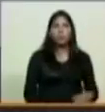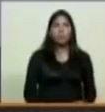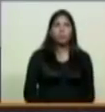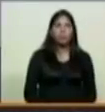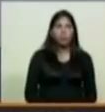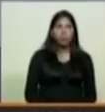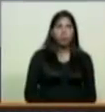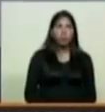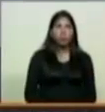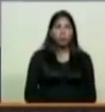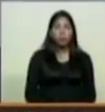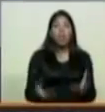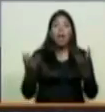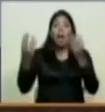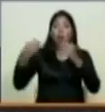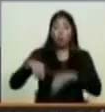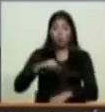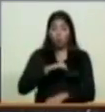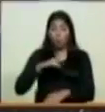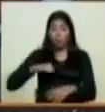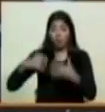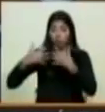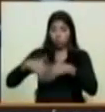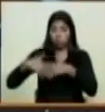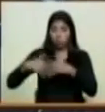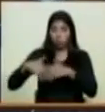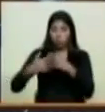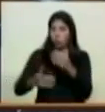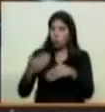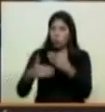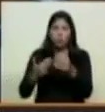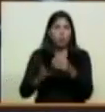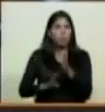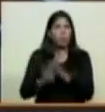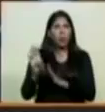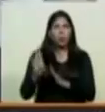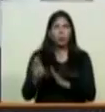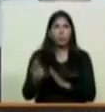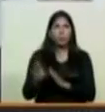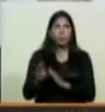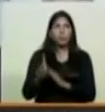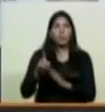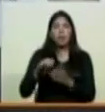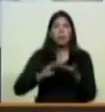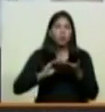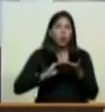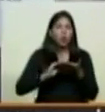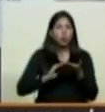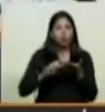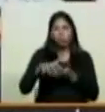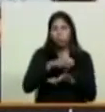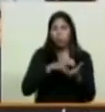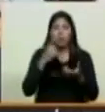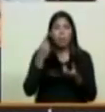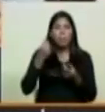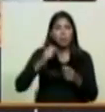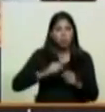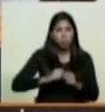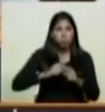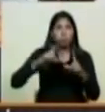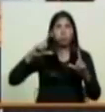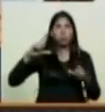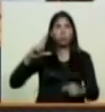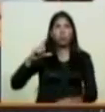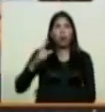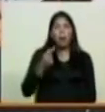establecer acuerdos con empresarios privados para acelerar los procesos productivos y dar solución estructural a la inflación. Hemos venido